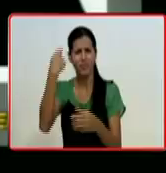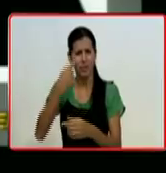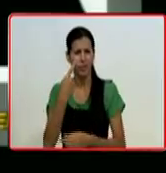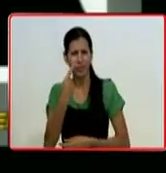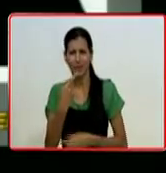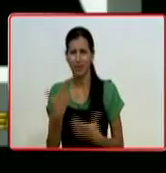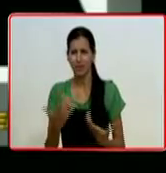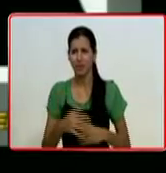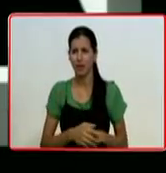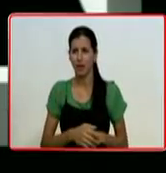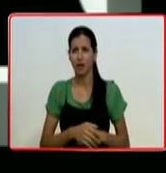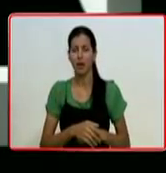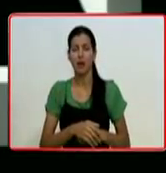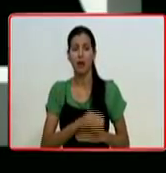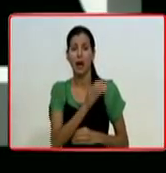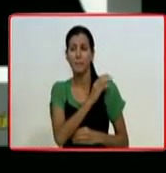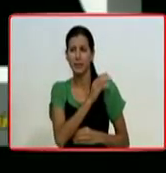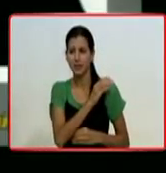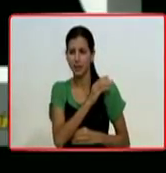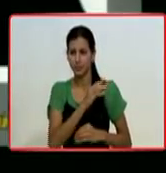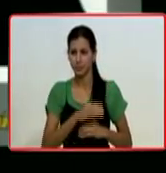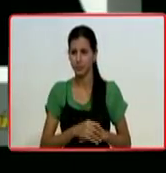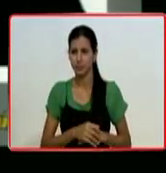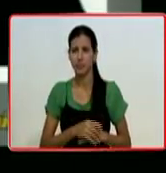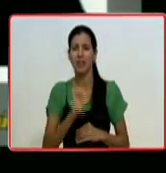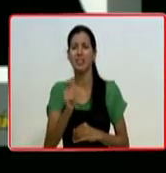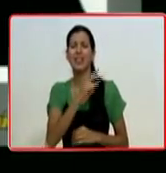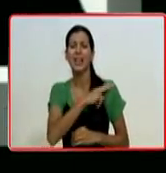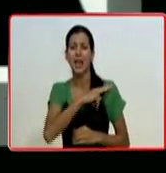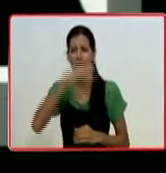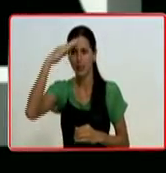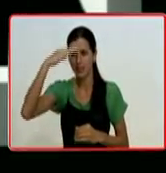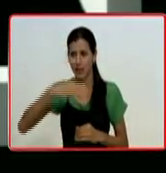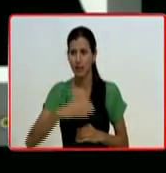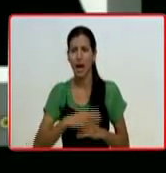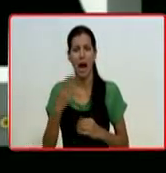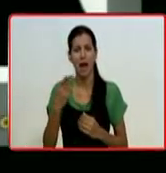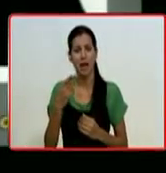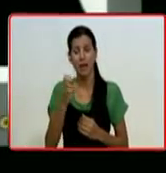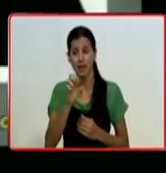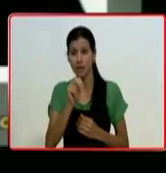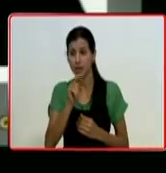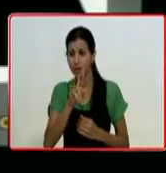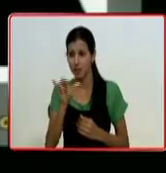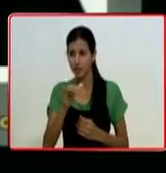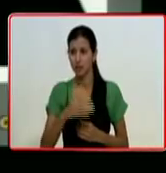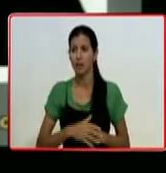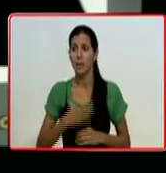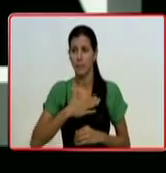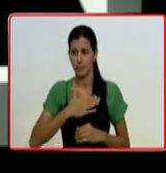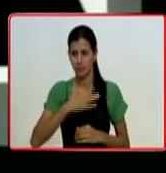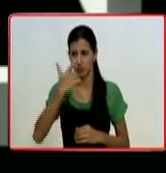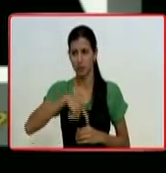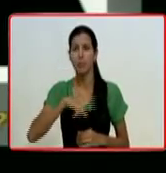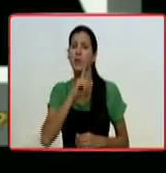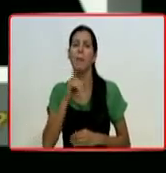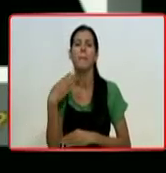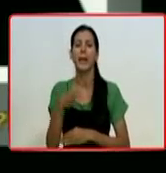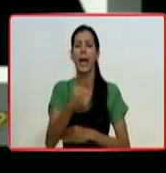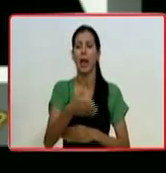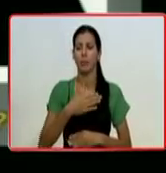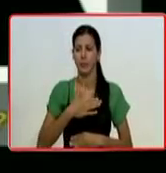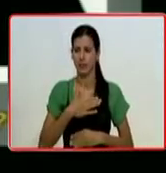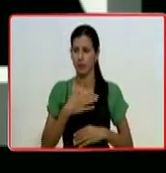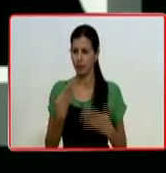El capitán Coronel Alberto Chino, el teniente de Henry Salazar Cabernico. Mi persona que se han pescado otros. ¿Y